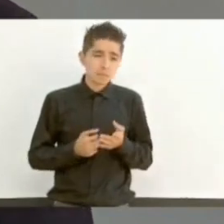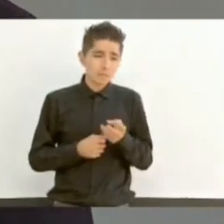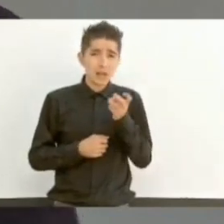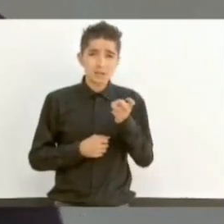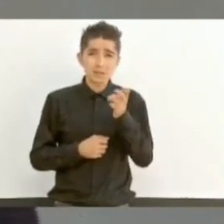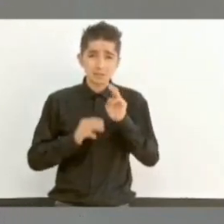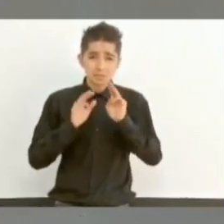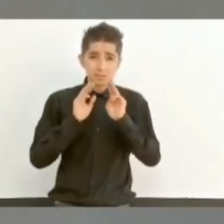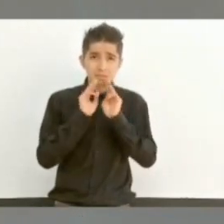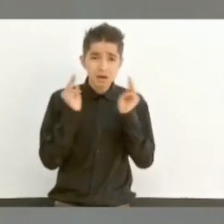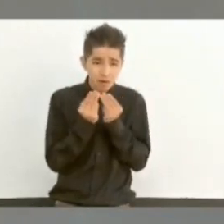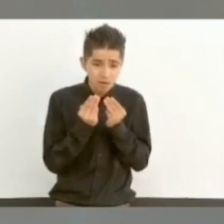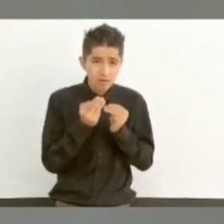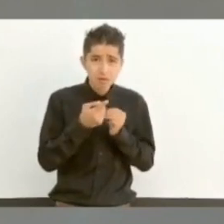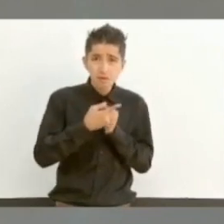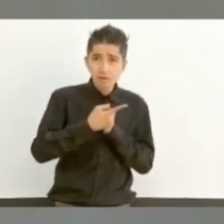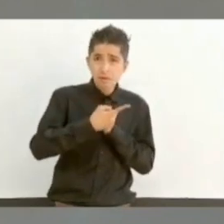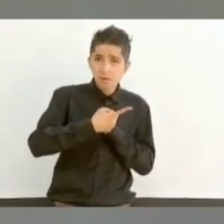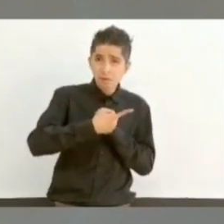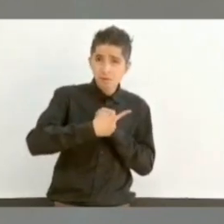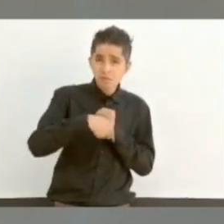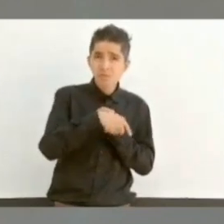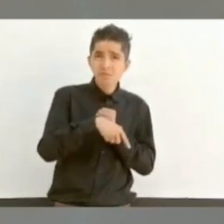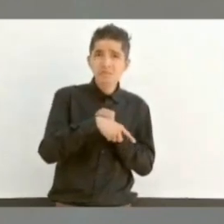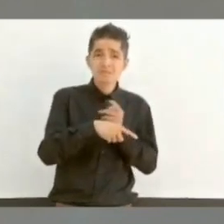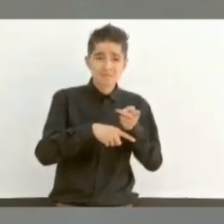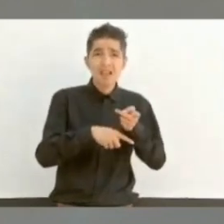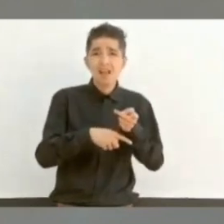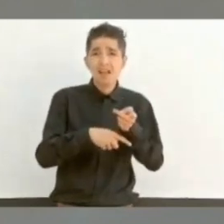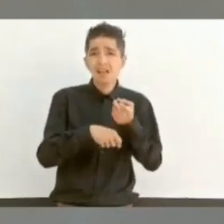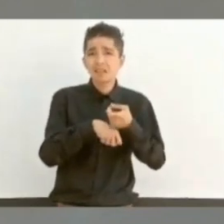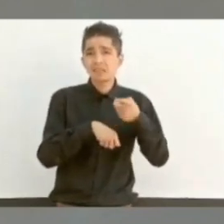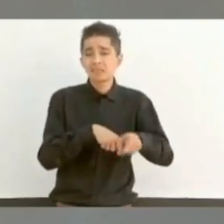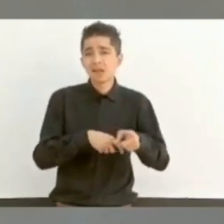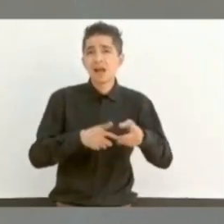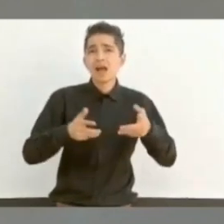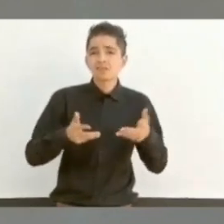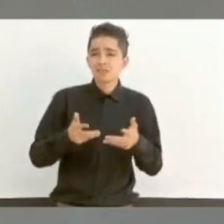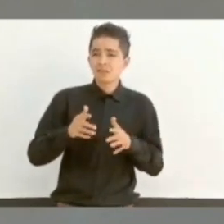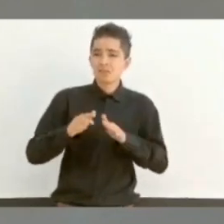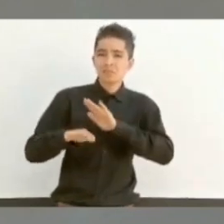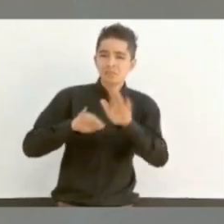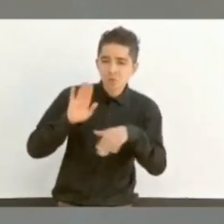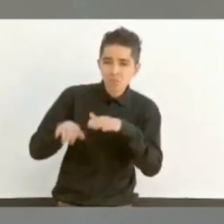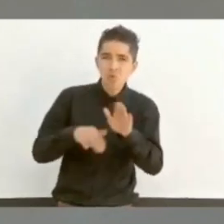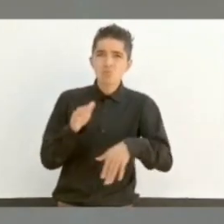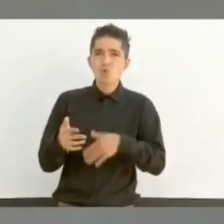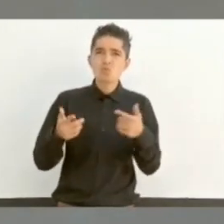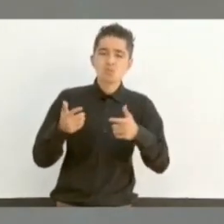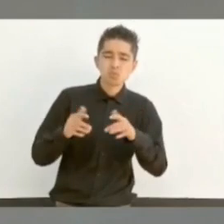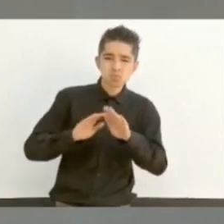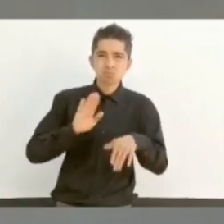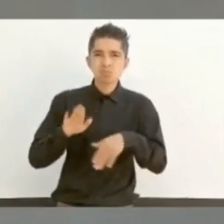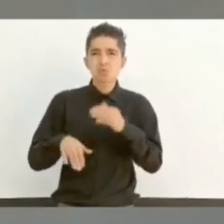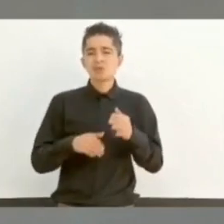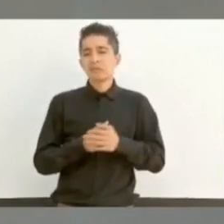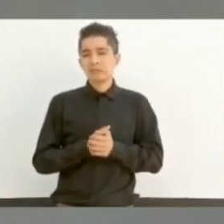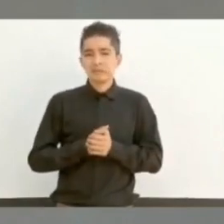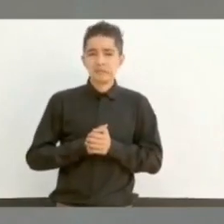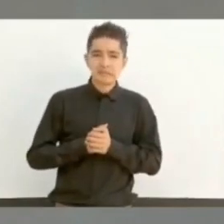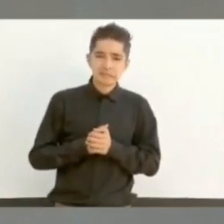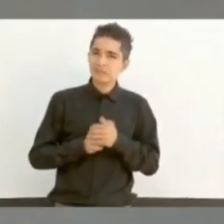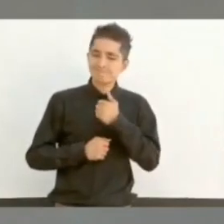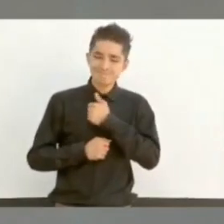este tipo de tragedias, es la que